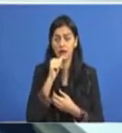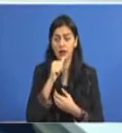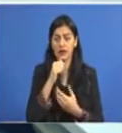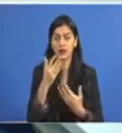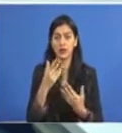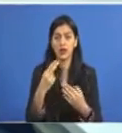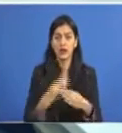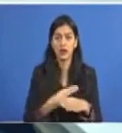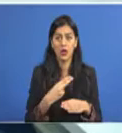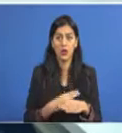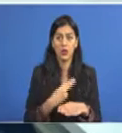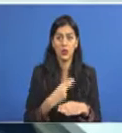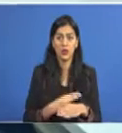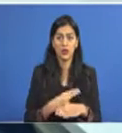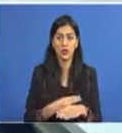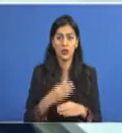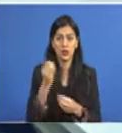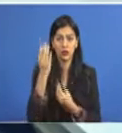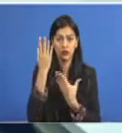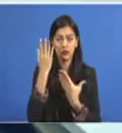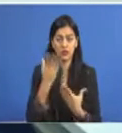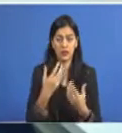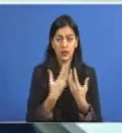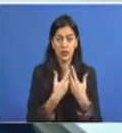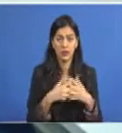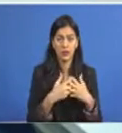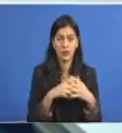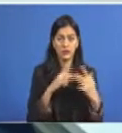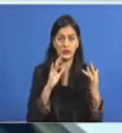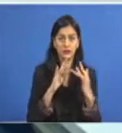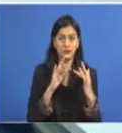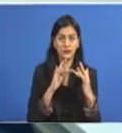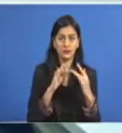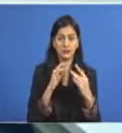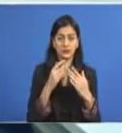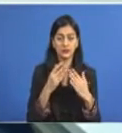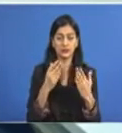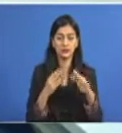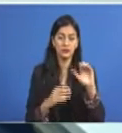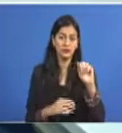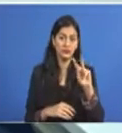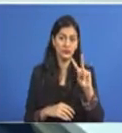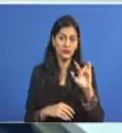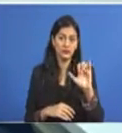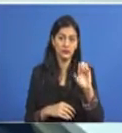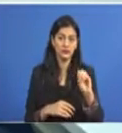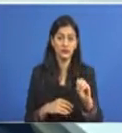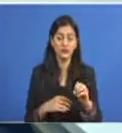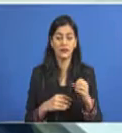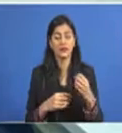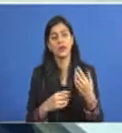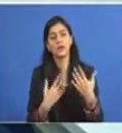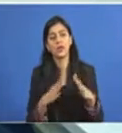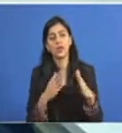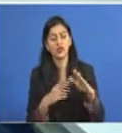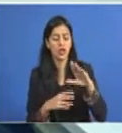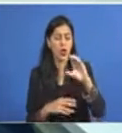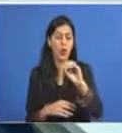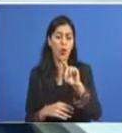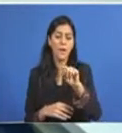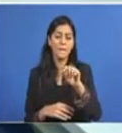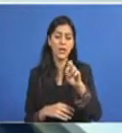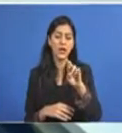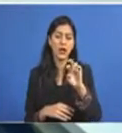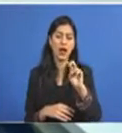de uso, la información de la empresa y contacto, el aviso de operación. Estos son elementos importantes que dan fe de que